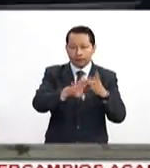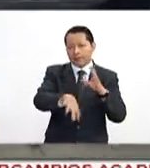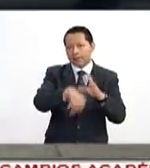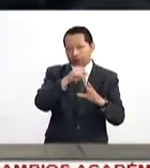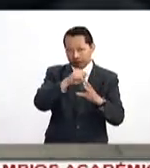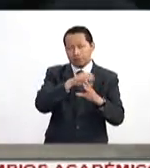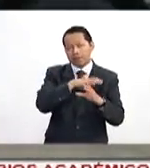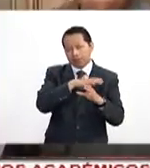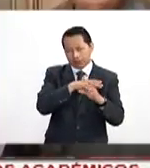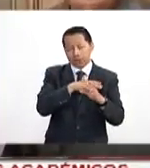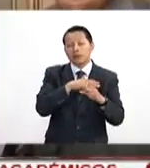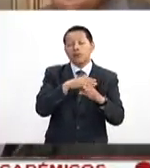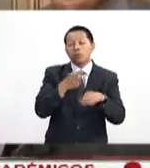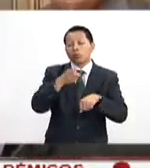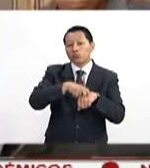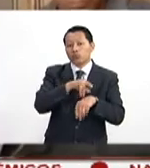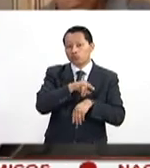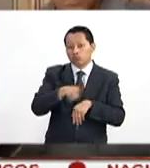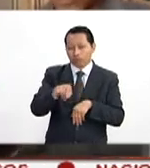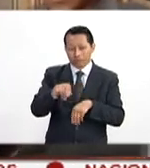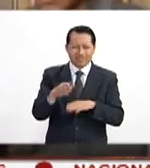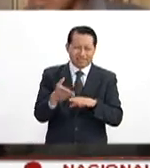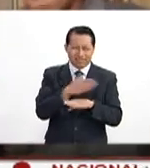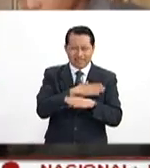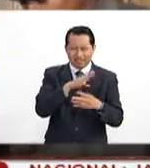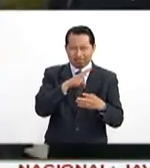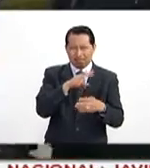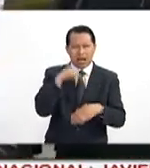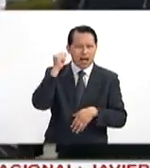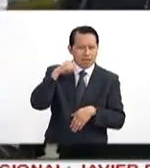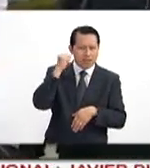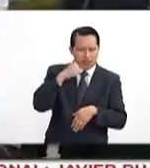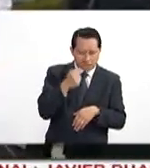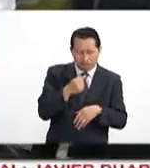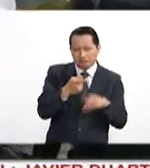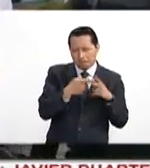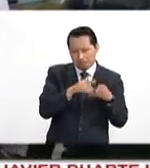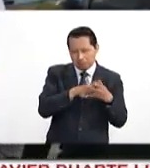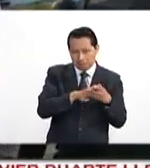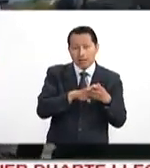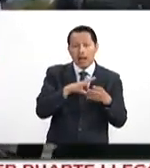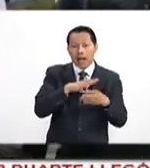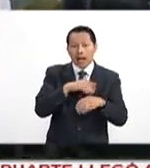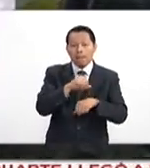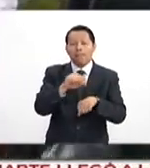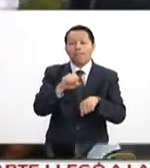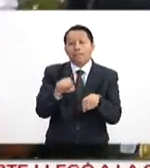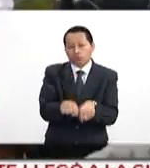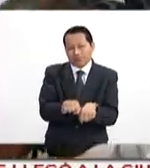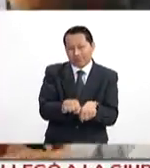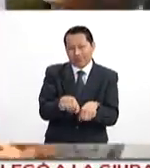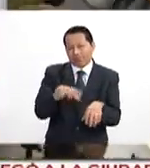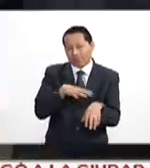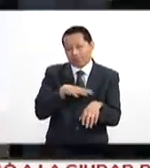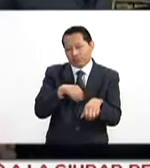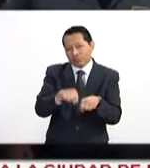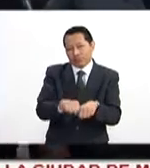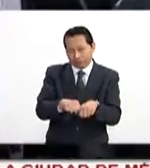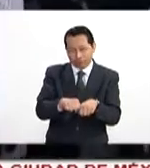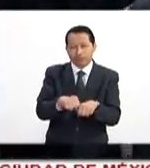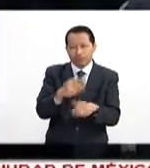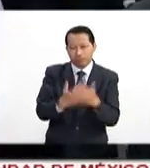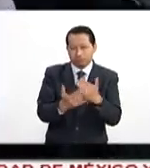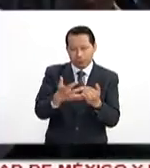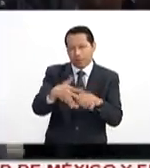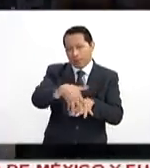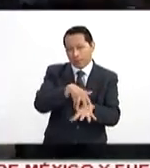de Matamoros, en el que permaneció detenido desde el pasado mes de abril. Esposado de pies y manos, fue trasladado del centro carcelario